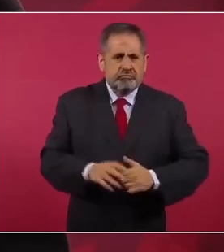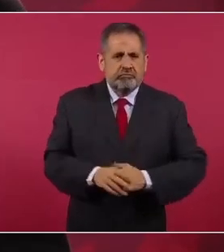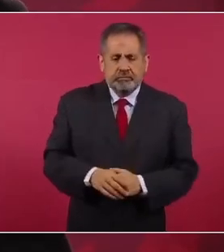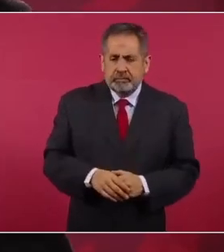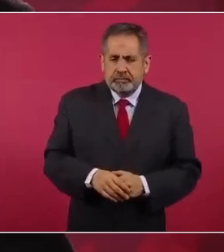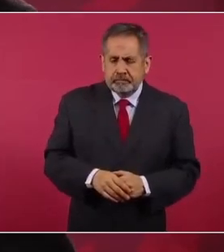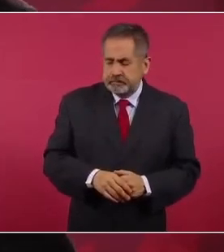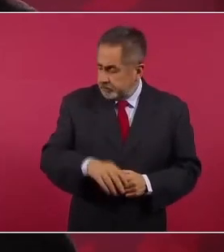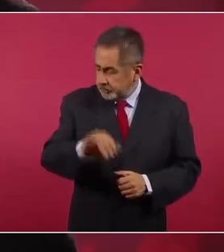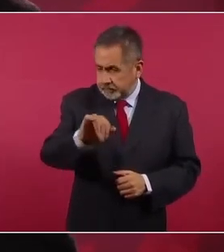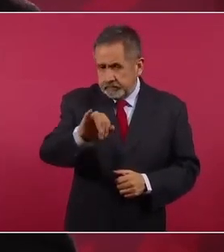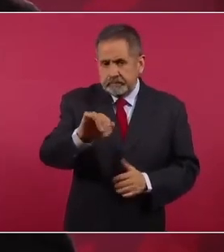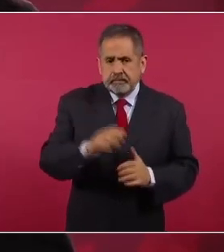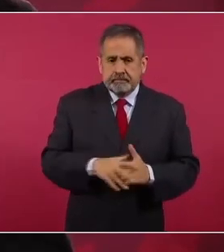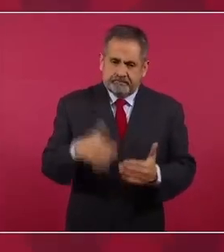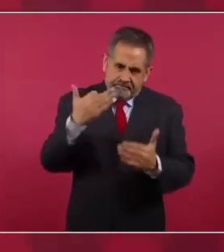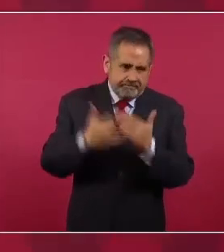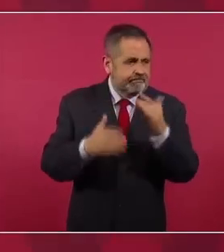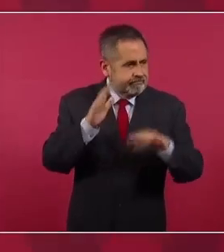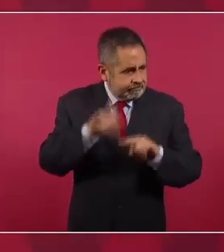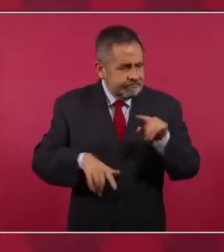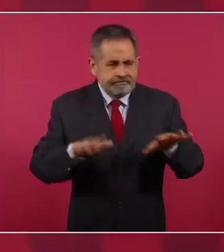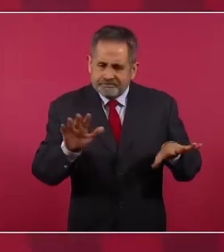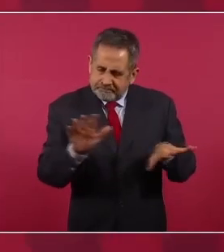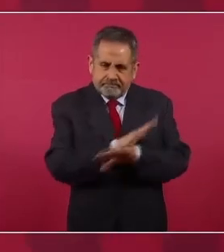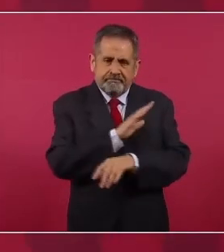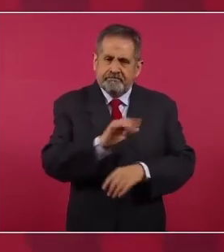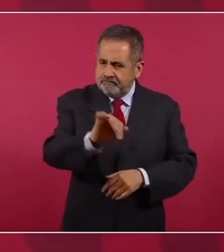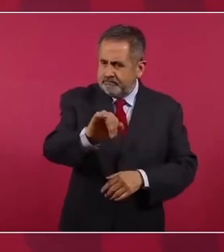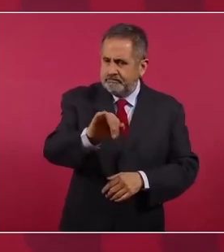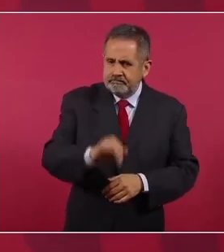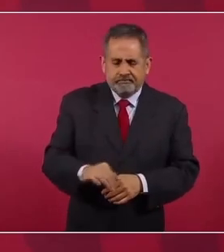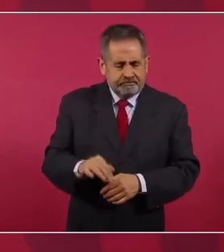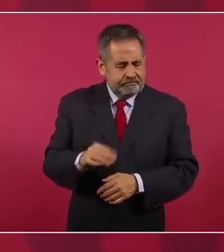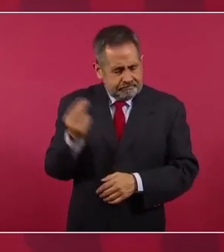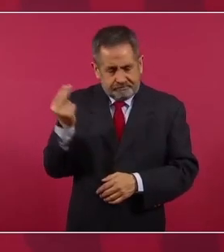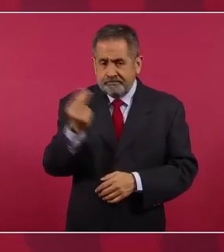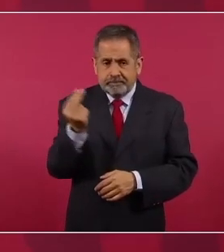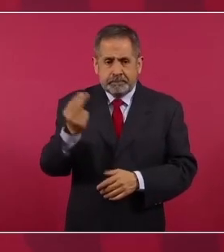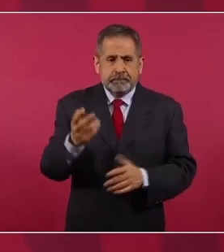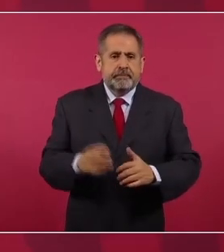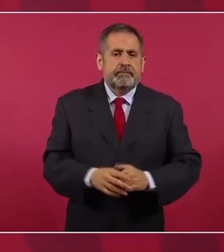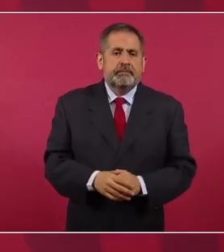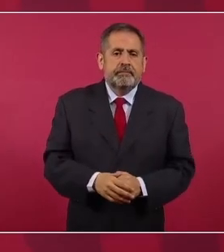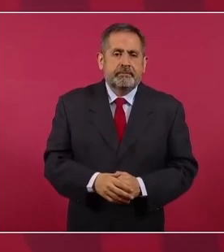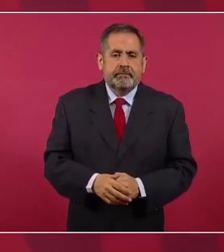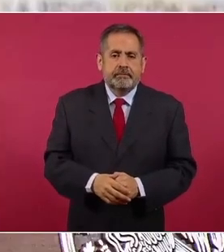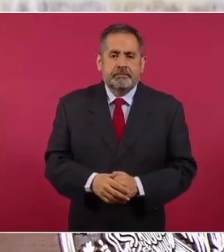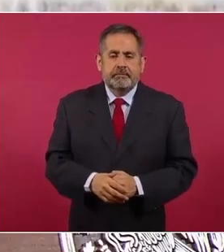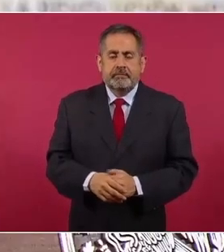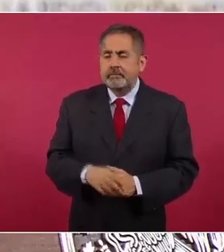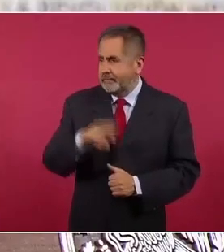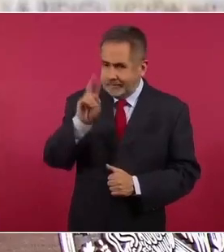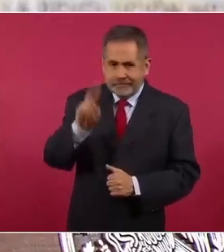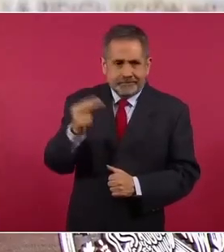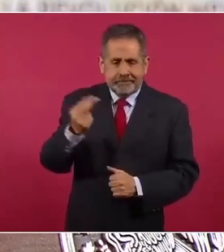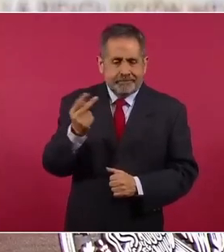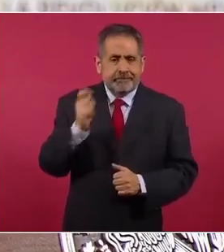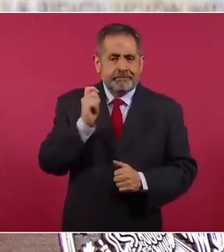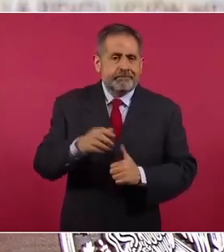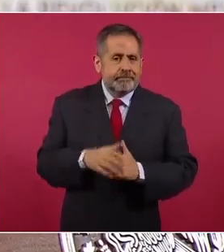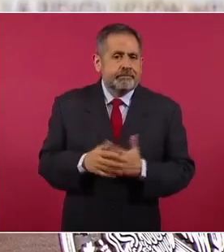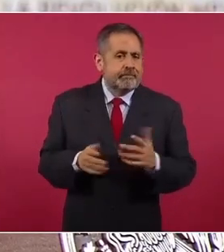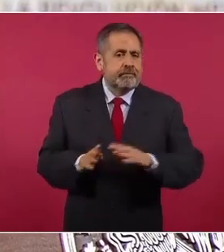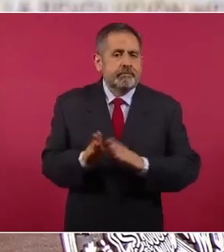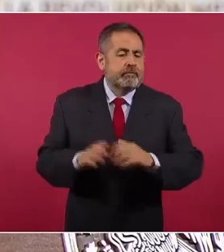Sí, porque hace falta. Hace falta. Y no es